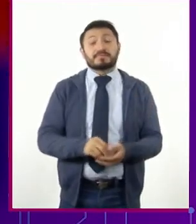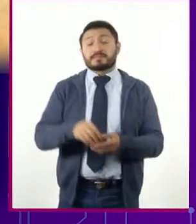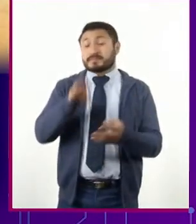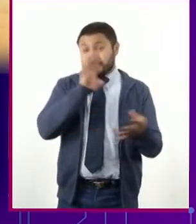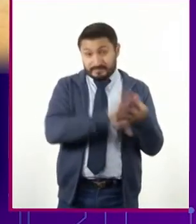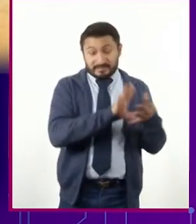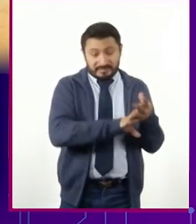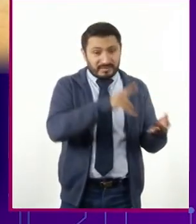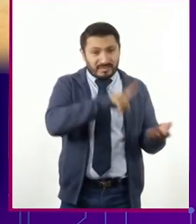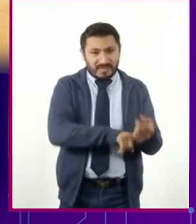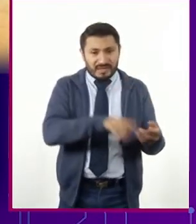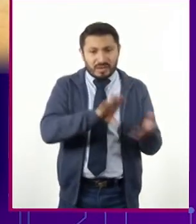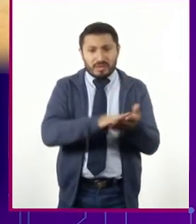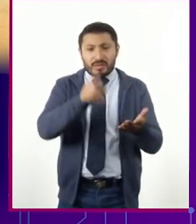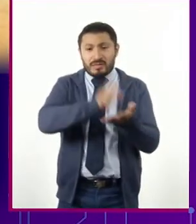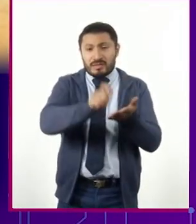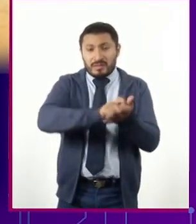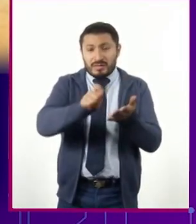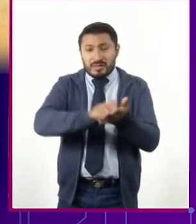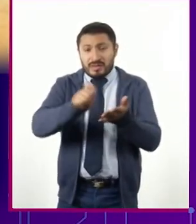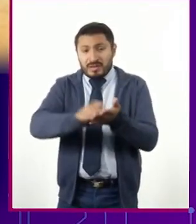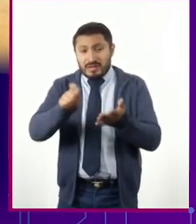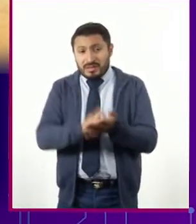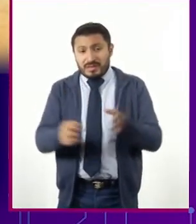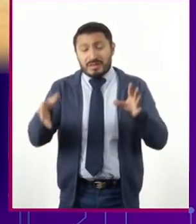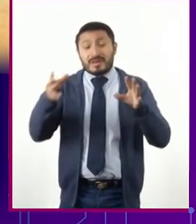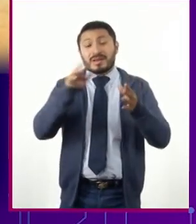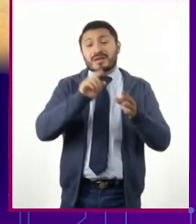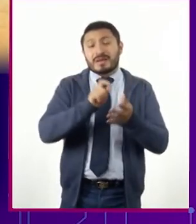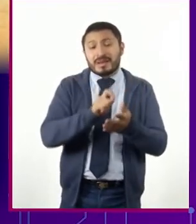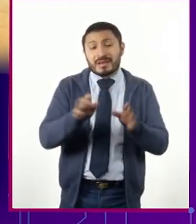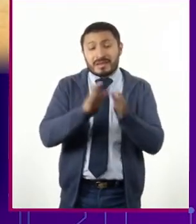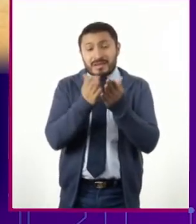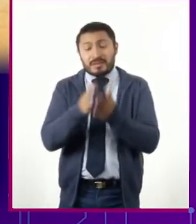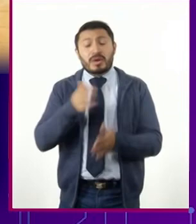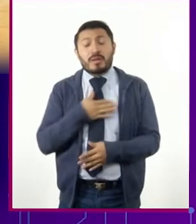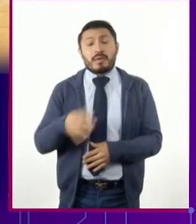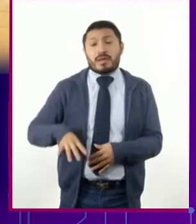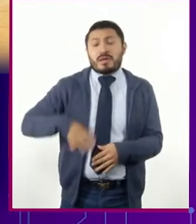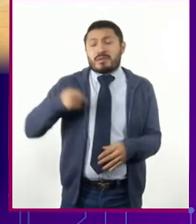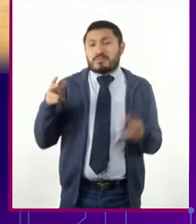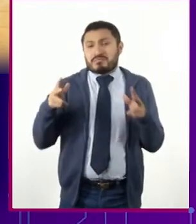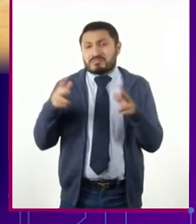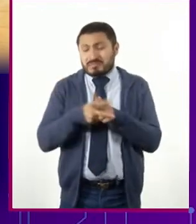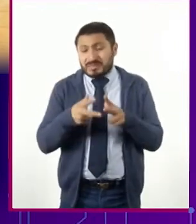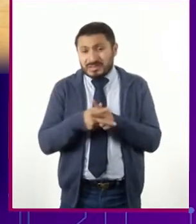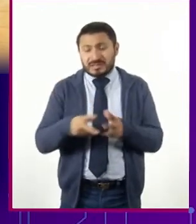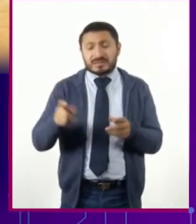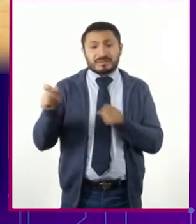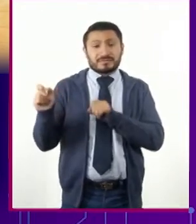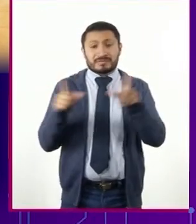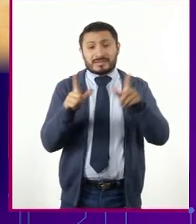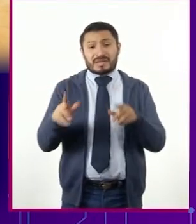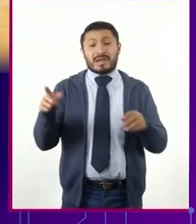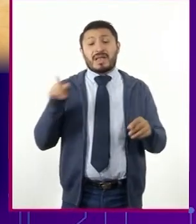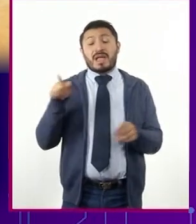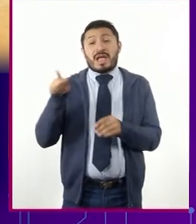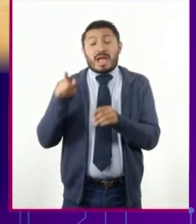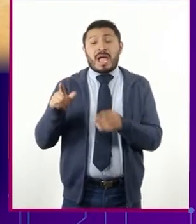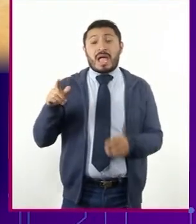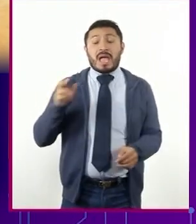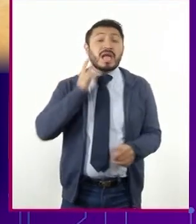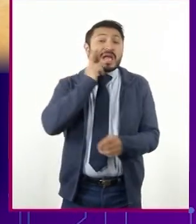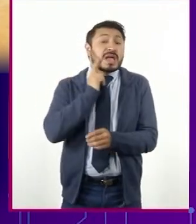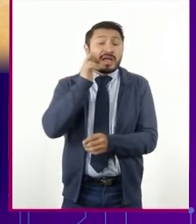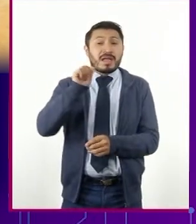prisión, definió el ideario nazi en un libro titulado Mi lucha, donde proclamó la presunta superioridad de la